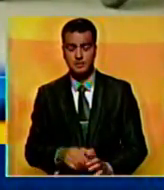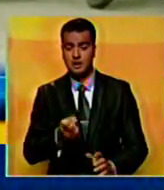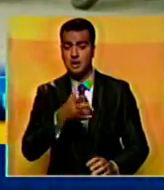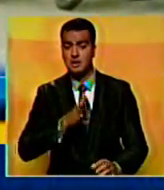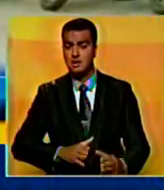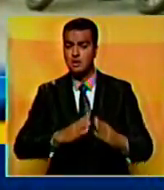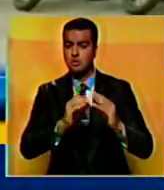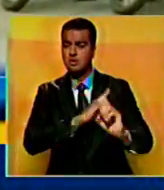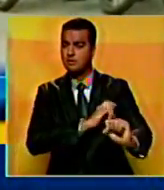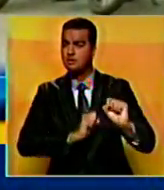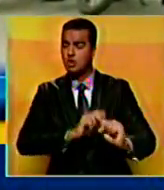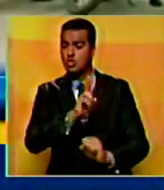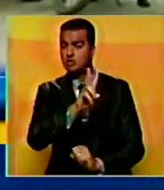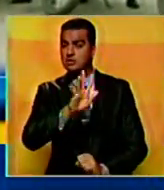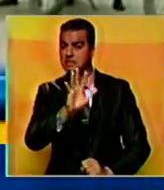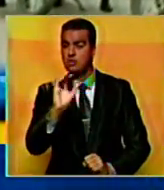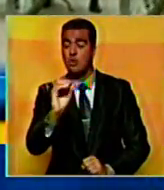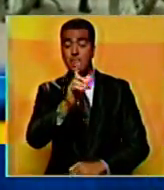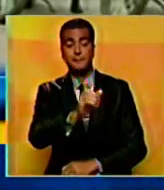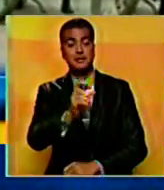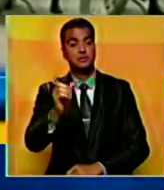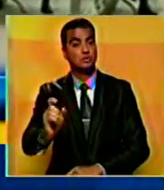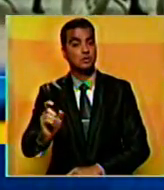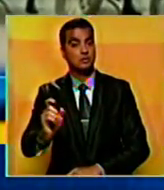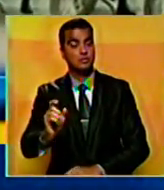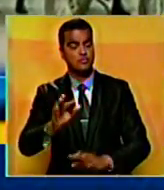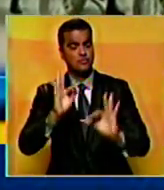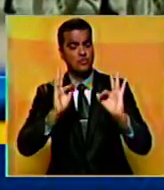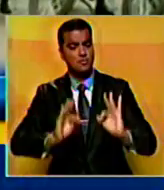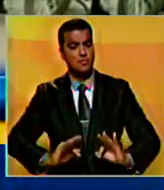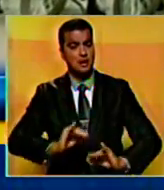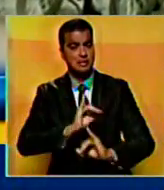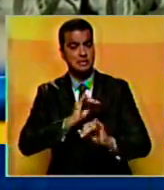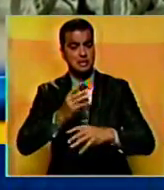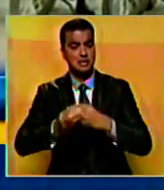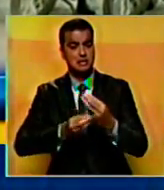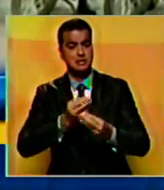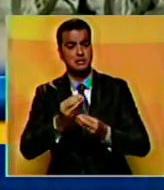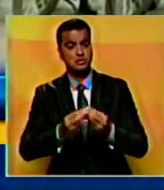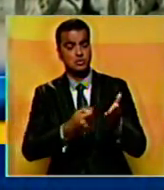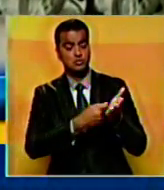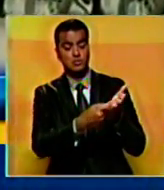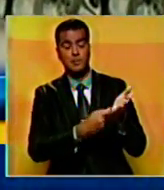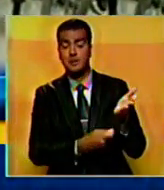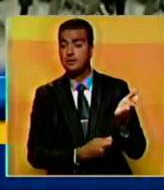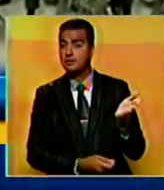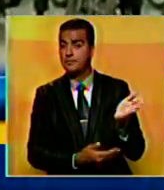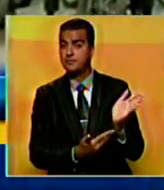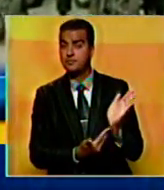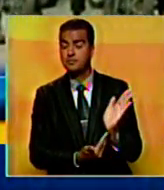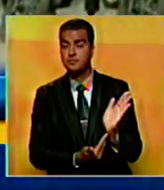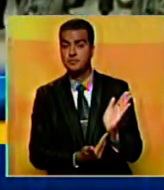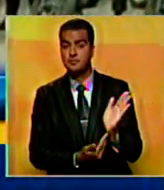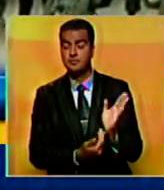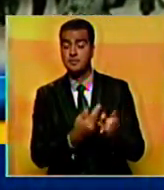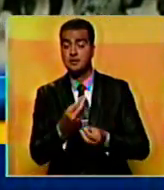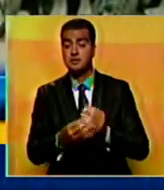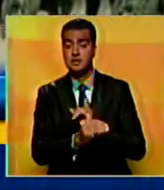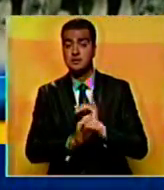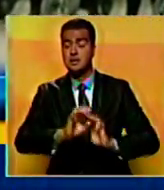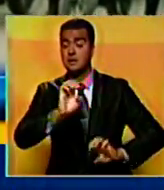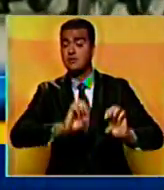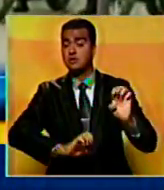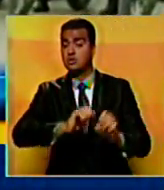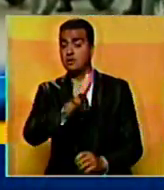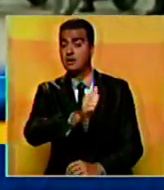batallón, 250 personas formadas, equipadas con sus planillas para hacer el levantamiento y el análisis